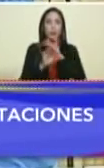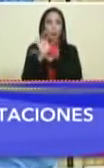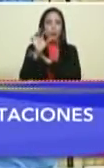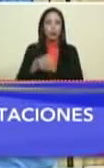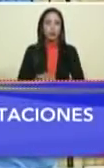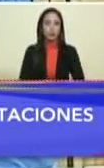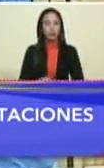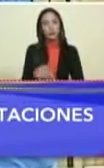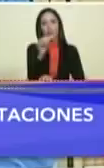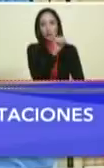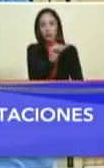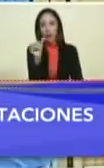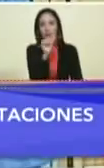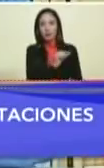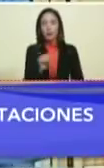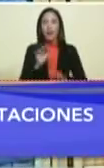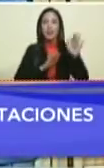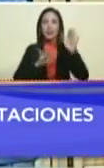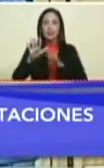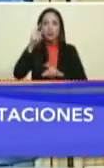estos próximos 15 días.